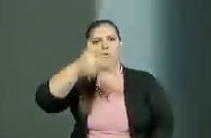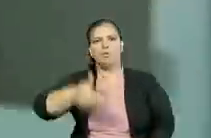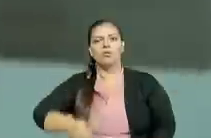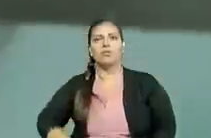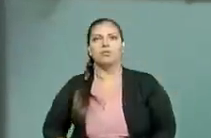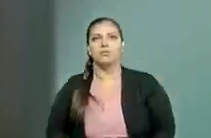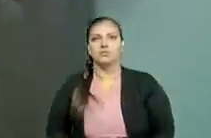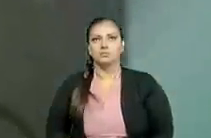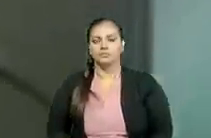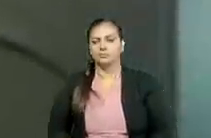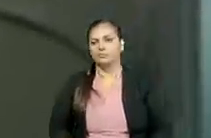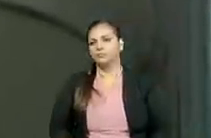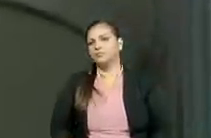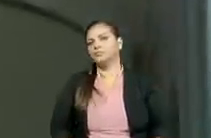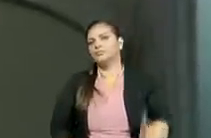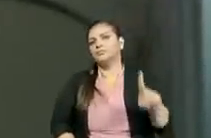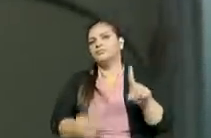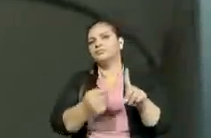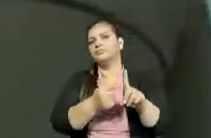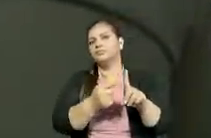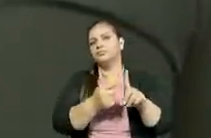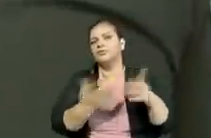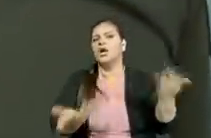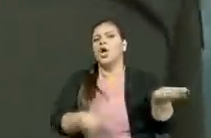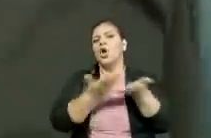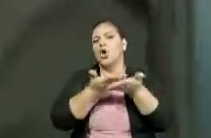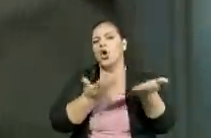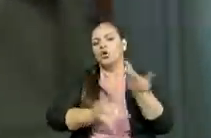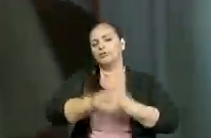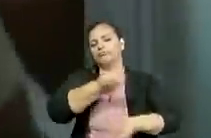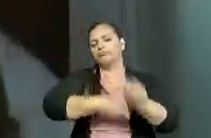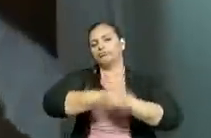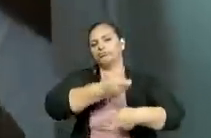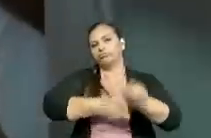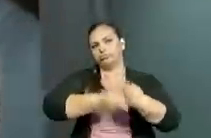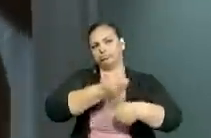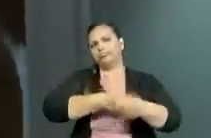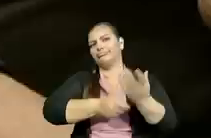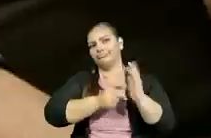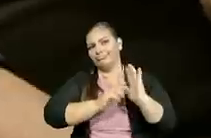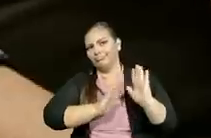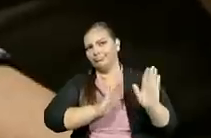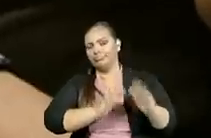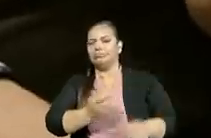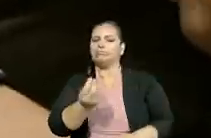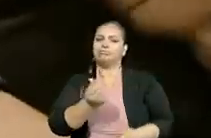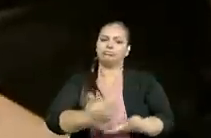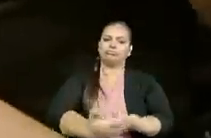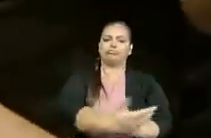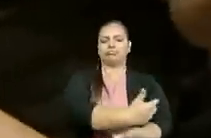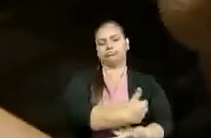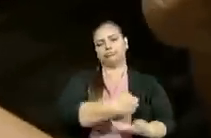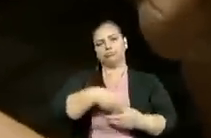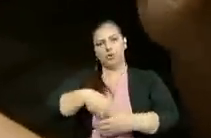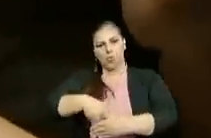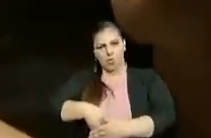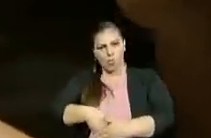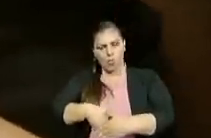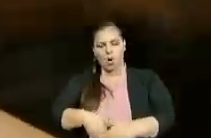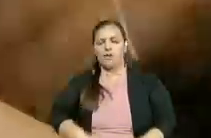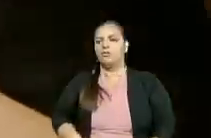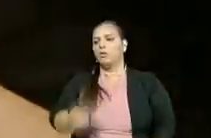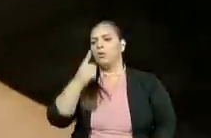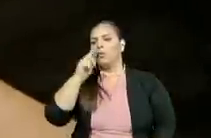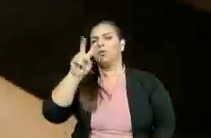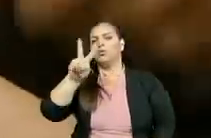pierna. Él tiene un negocio de mercadería, entonces fue a dejar mercadería. Y